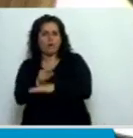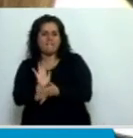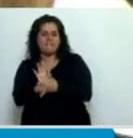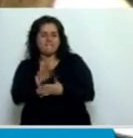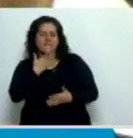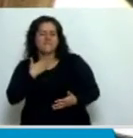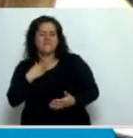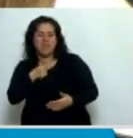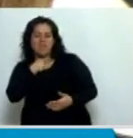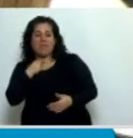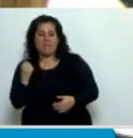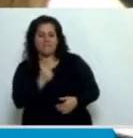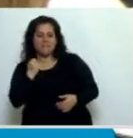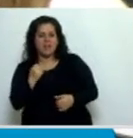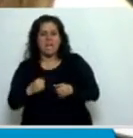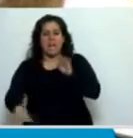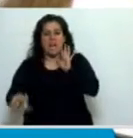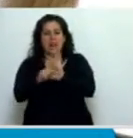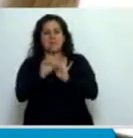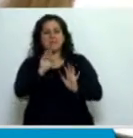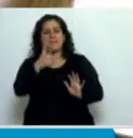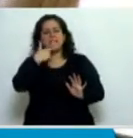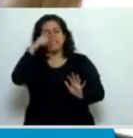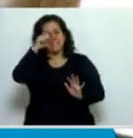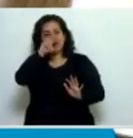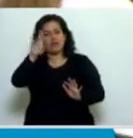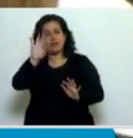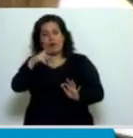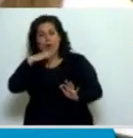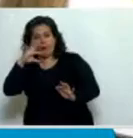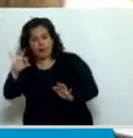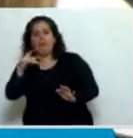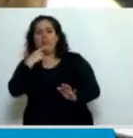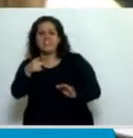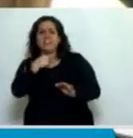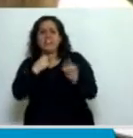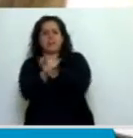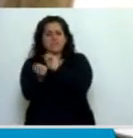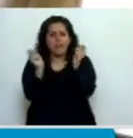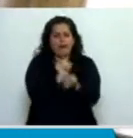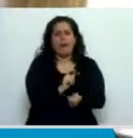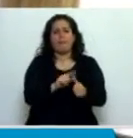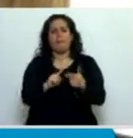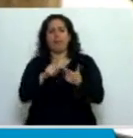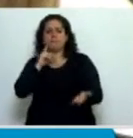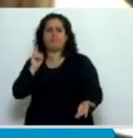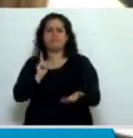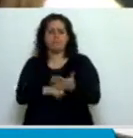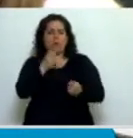de establecer una ley cerrojo que impidiera que se reformara o se derogara cualquier